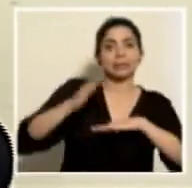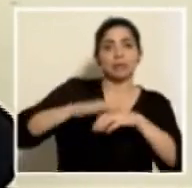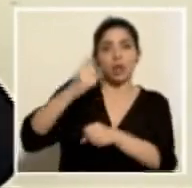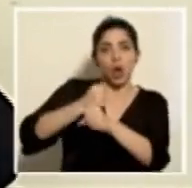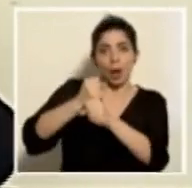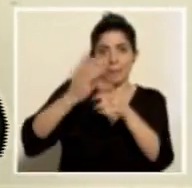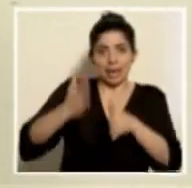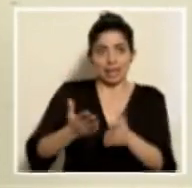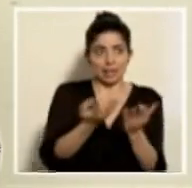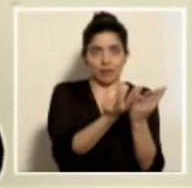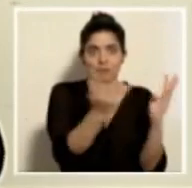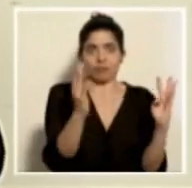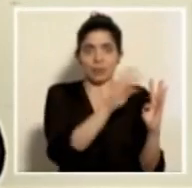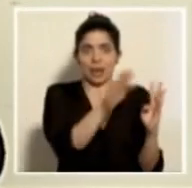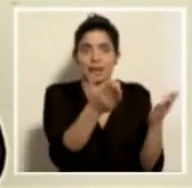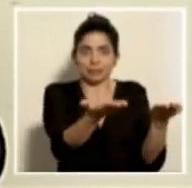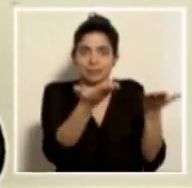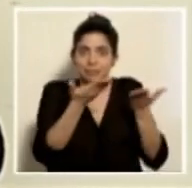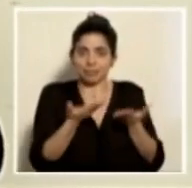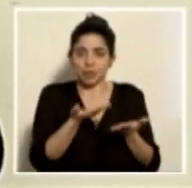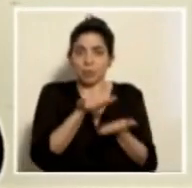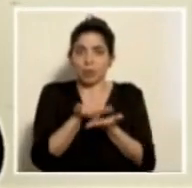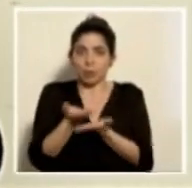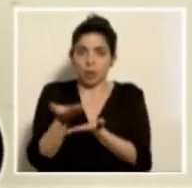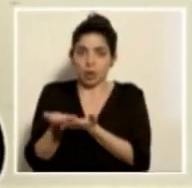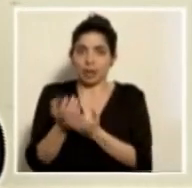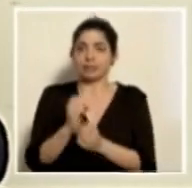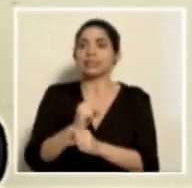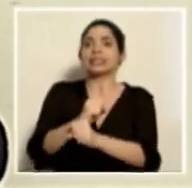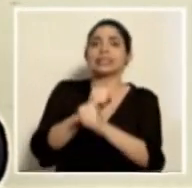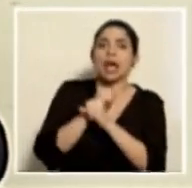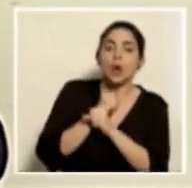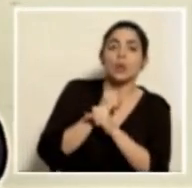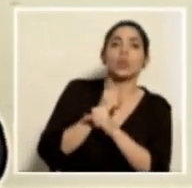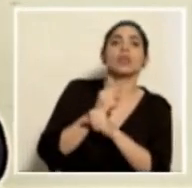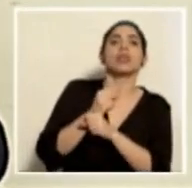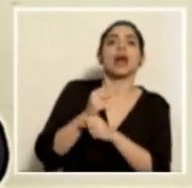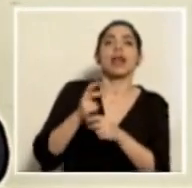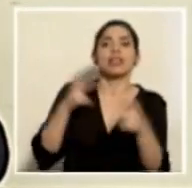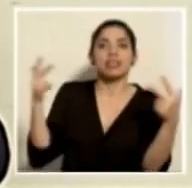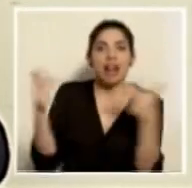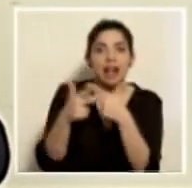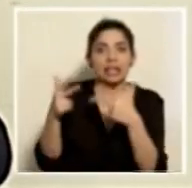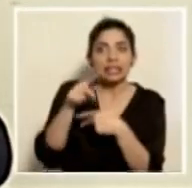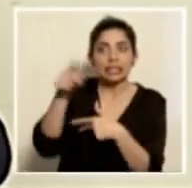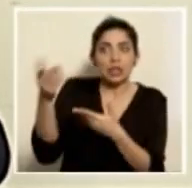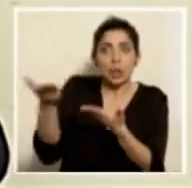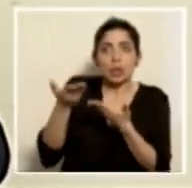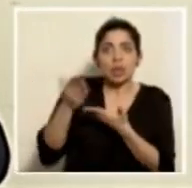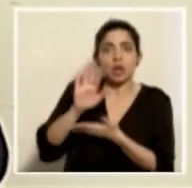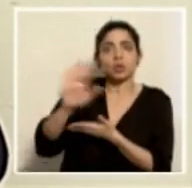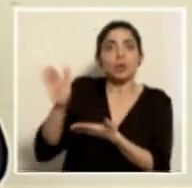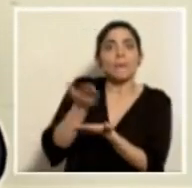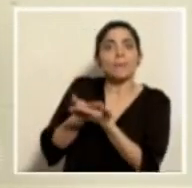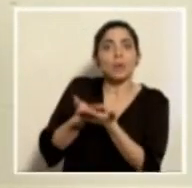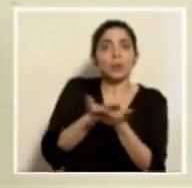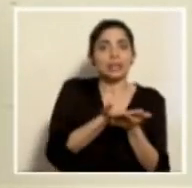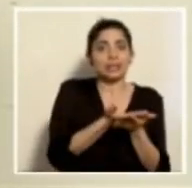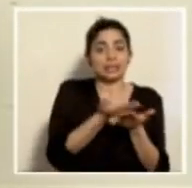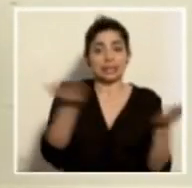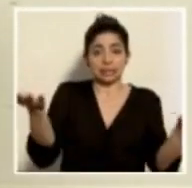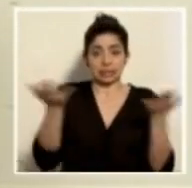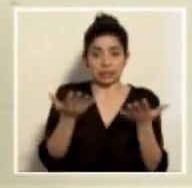operativos, también en la misma parte de seguridad o tránsito, que les toca implementar mucho, los que nos digan cuáles son